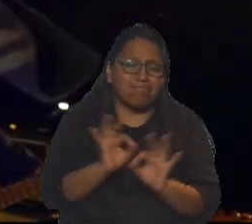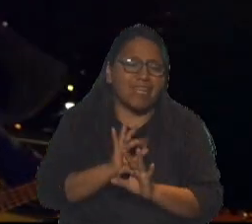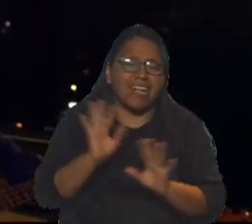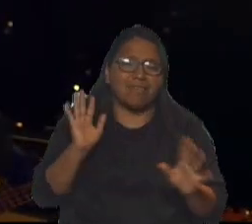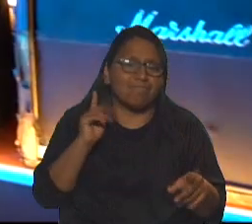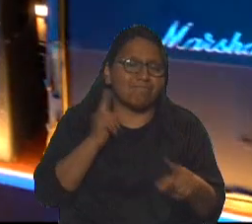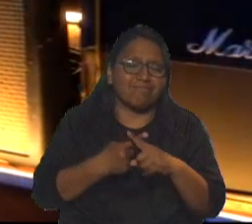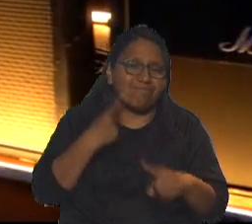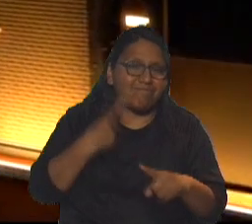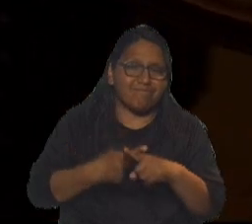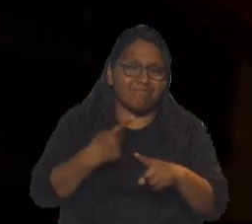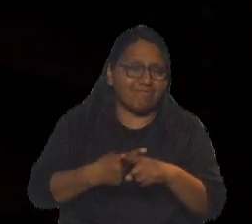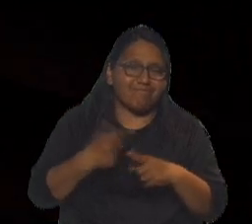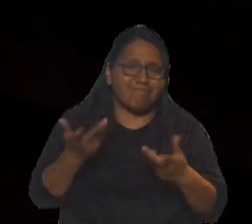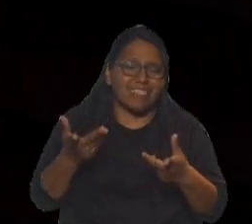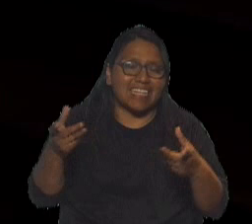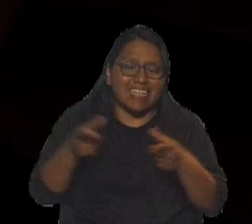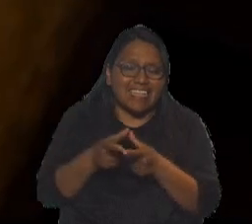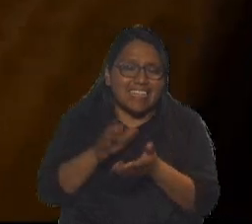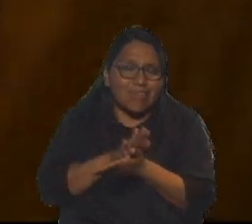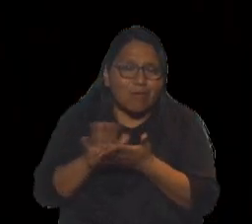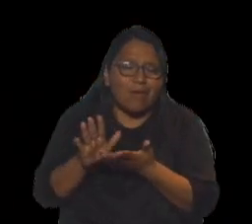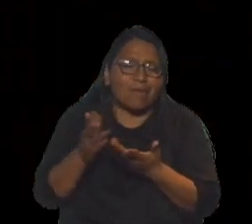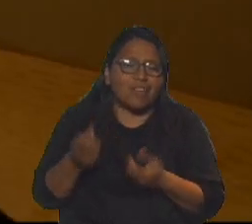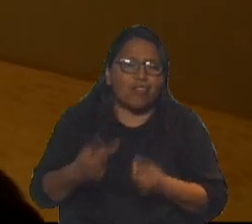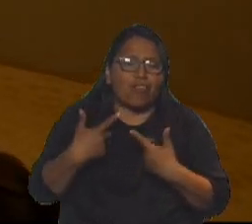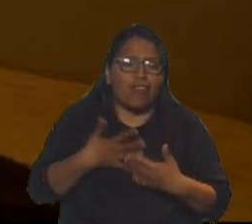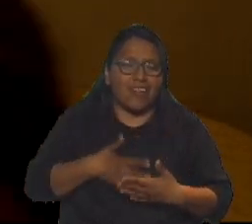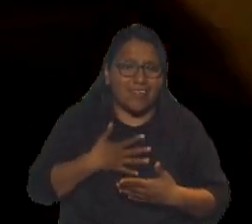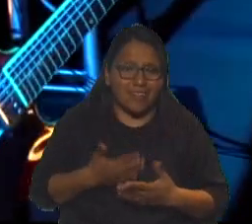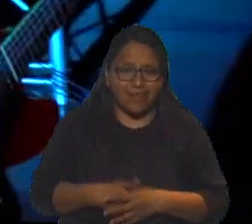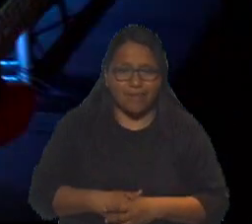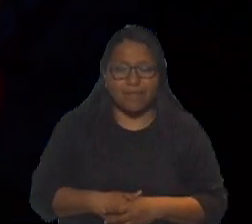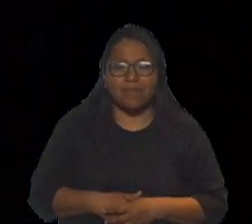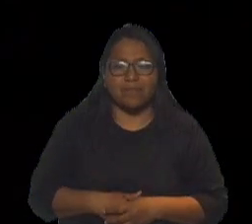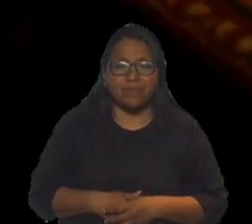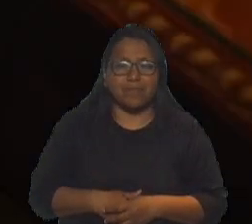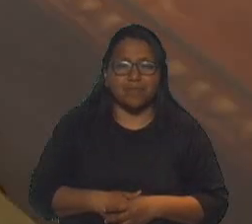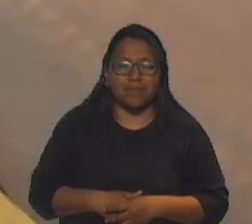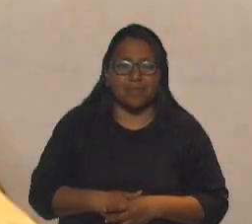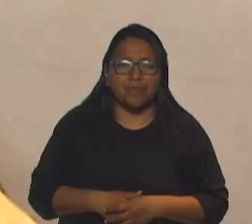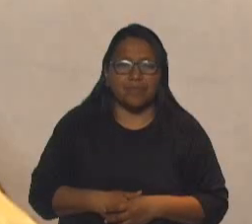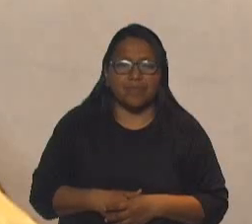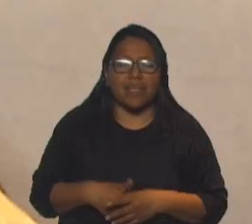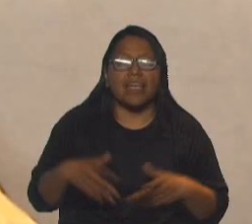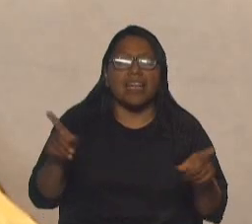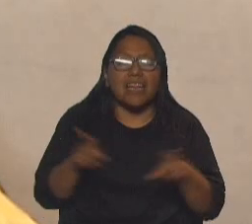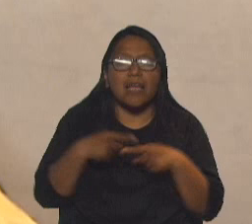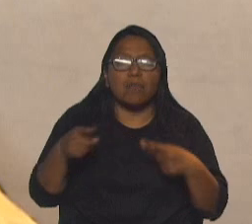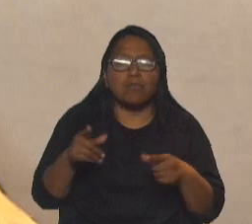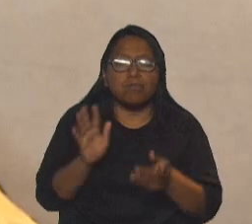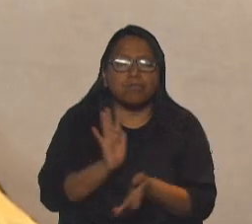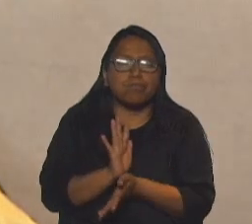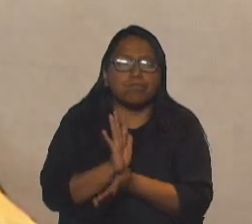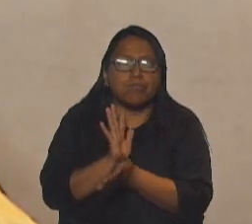¿no? Festejar lo que es este álbum que nos trajo estas alegrías. La música es un símbolo de libertad, ¿me